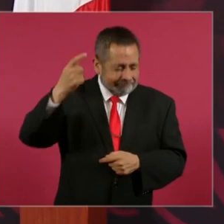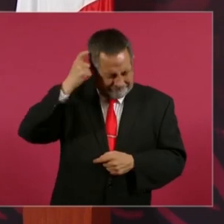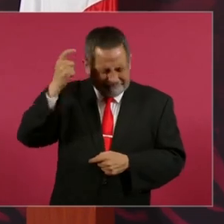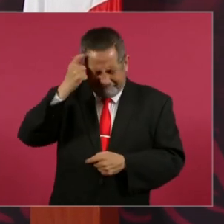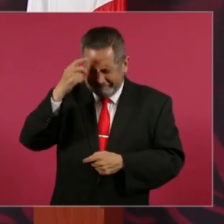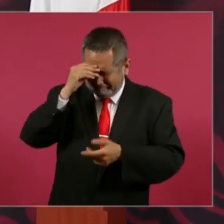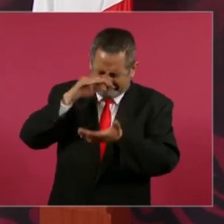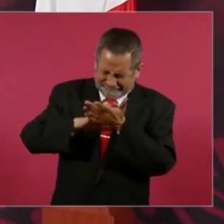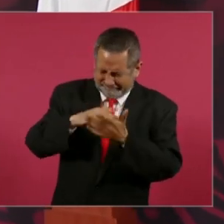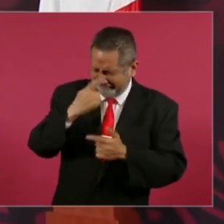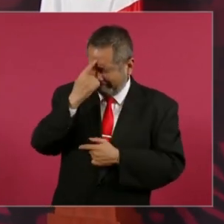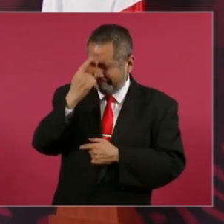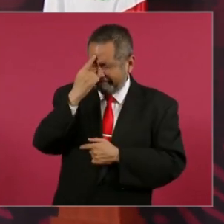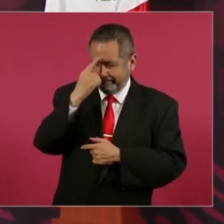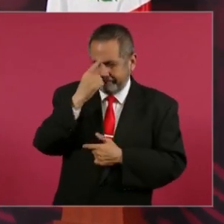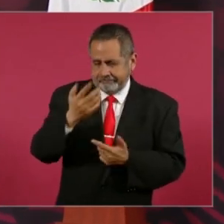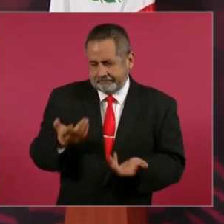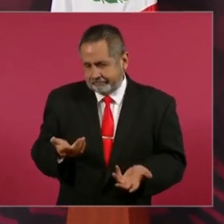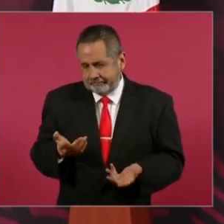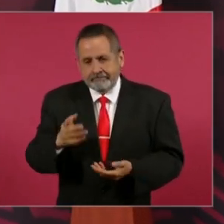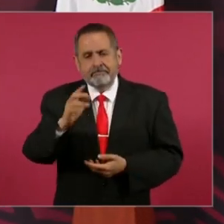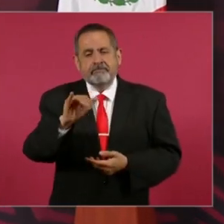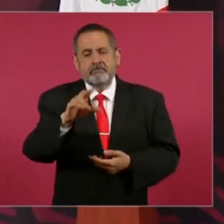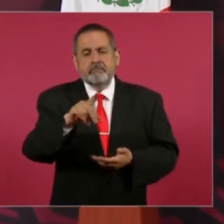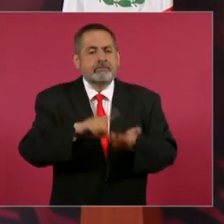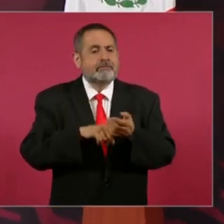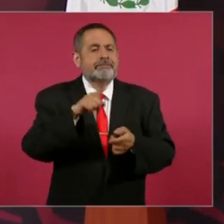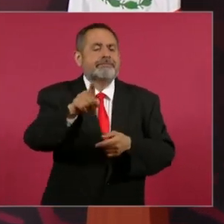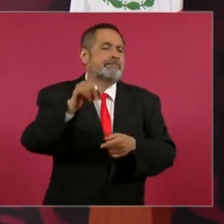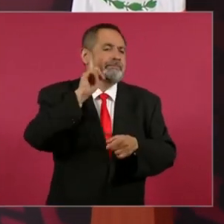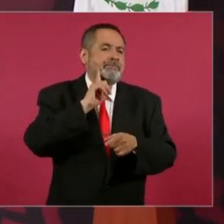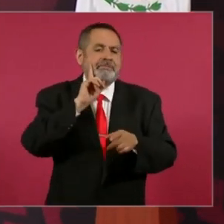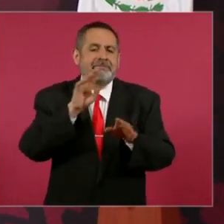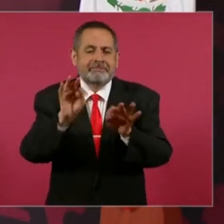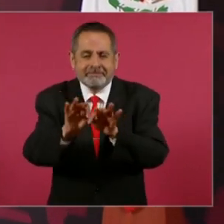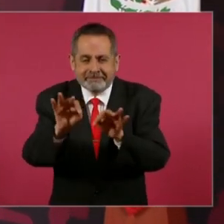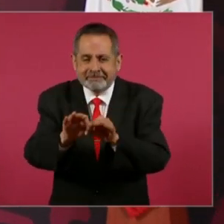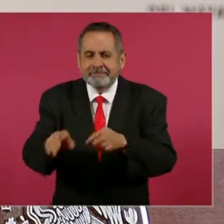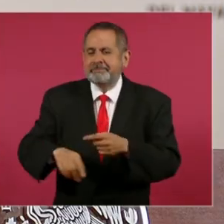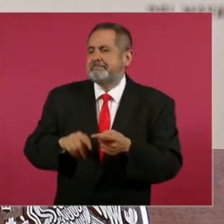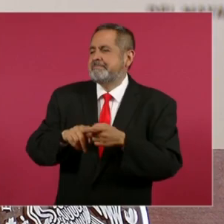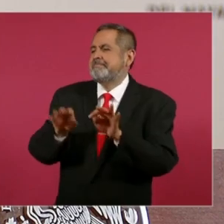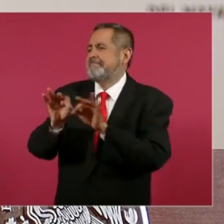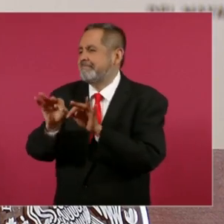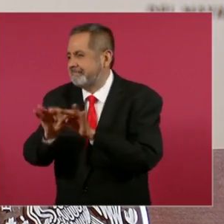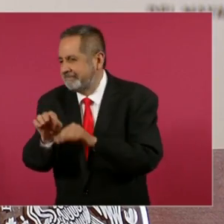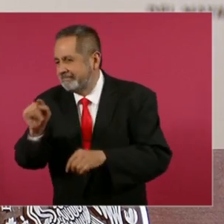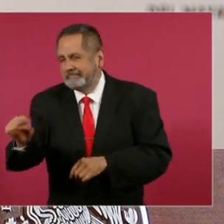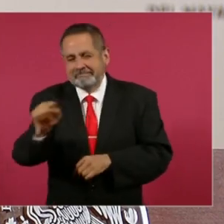¿A poco no hay una tía, un tío, no?